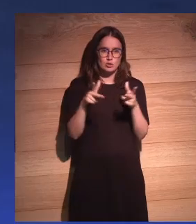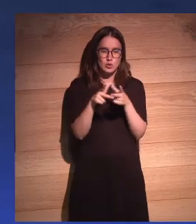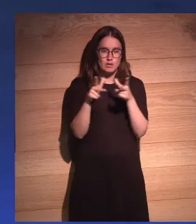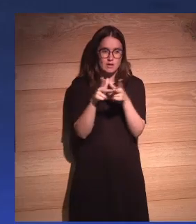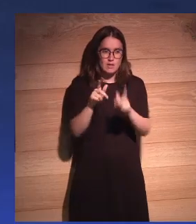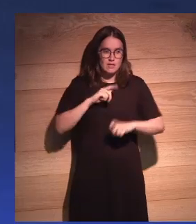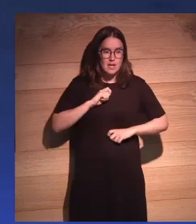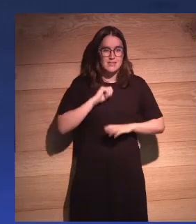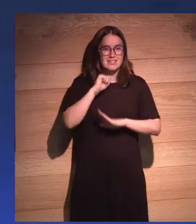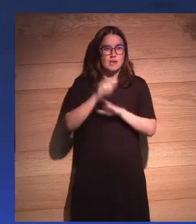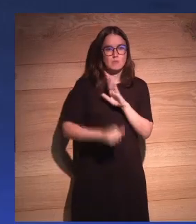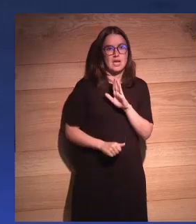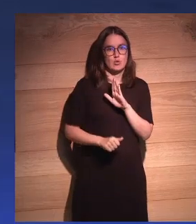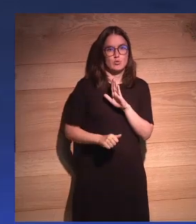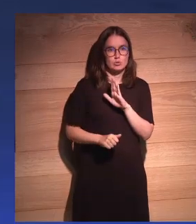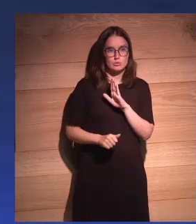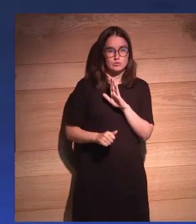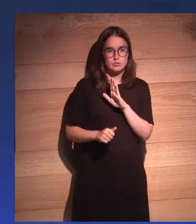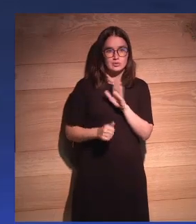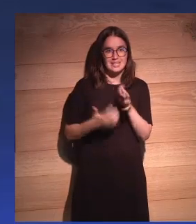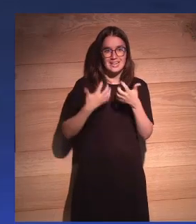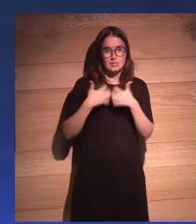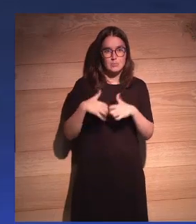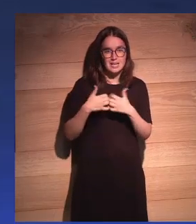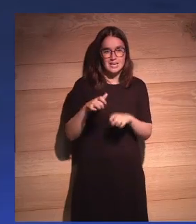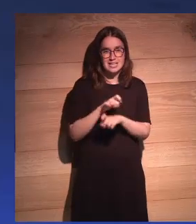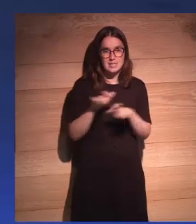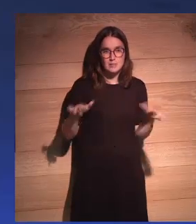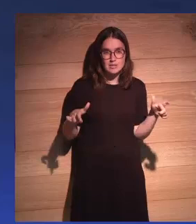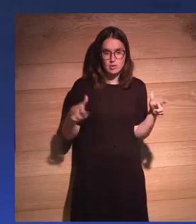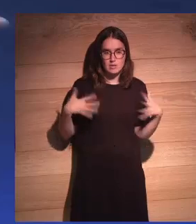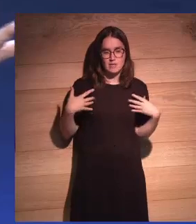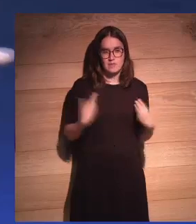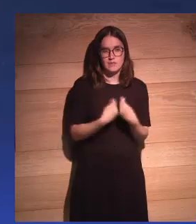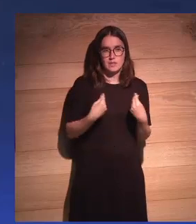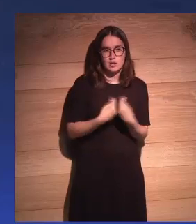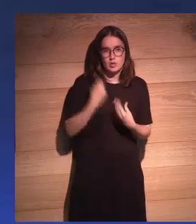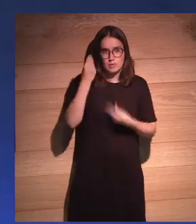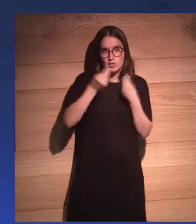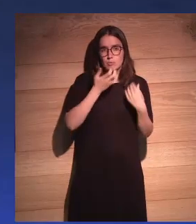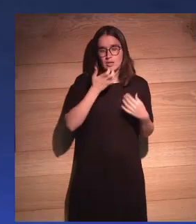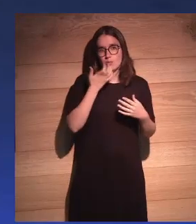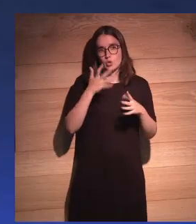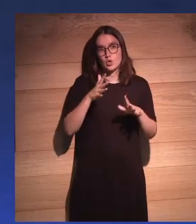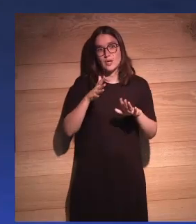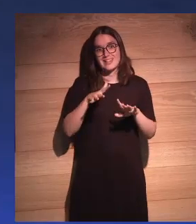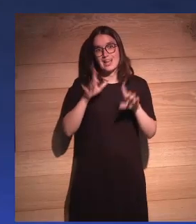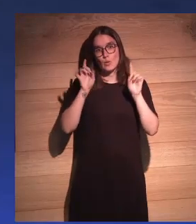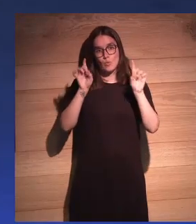dotarnos de ese marco en el que las máquinas y las personas convivamos, ¿no? Y yo creo, por ejemplo, en el caso de la